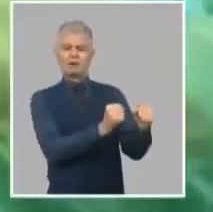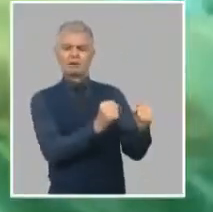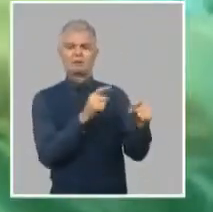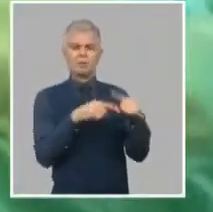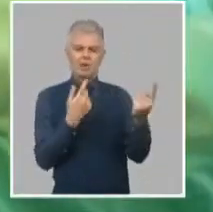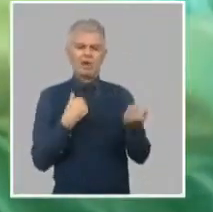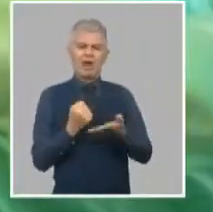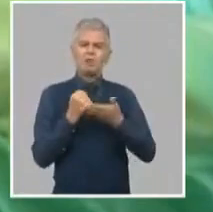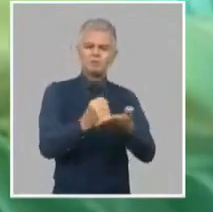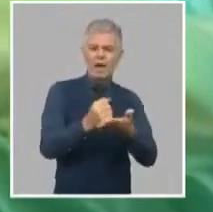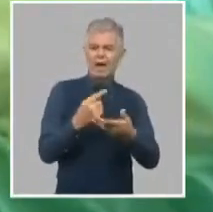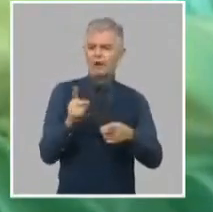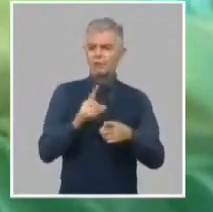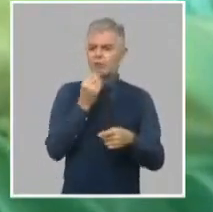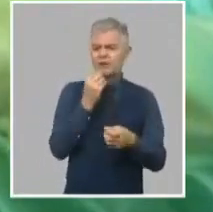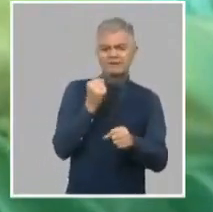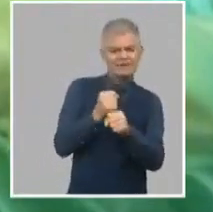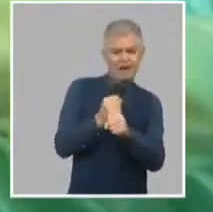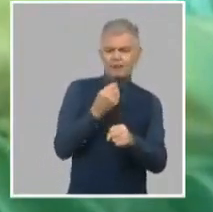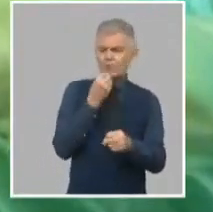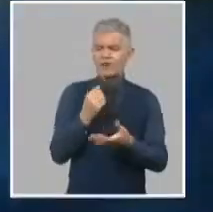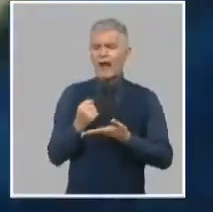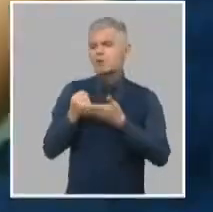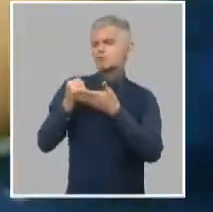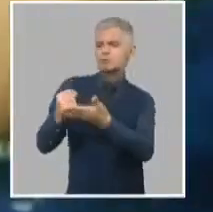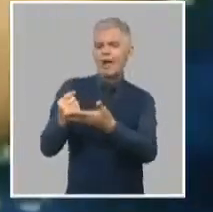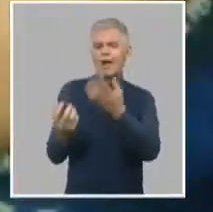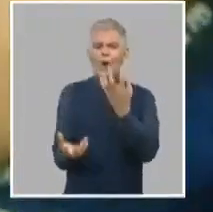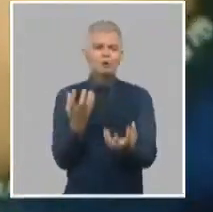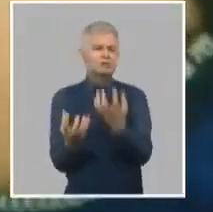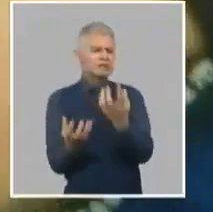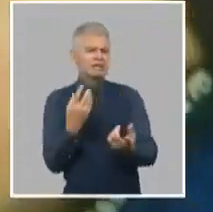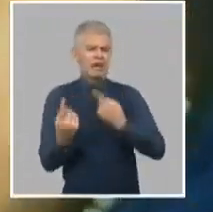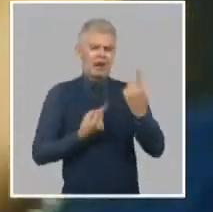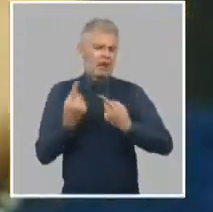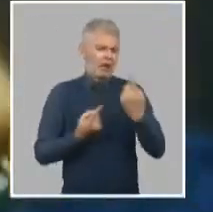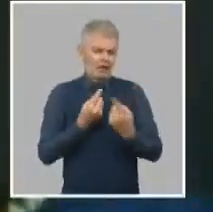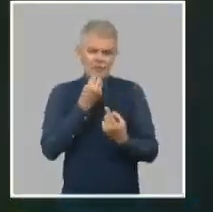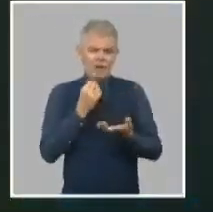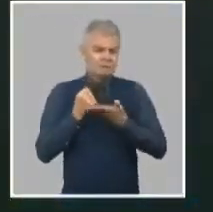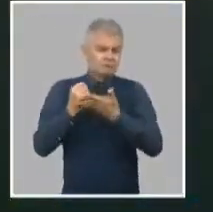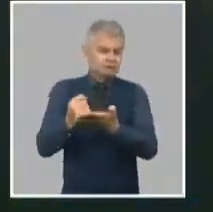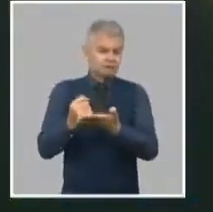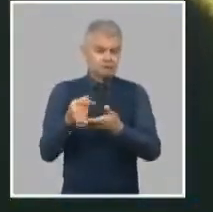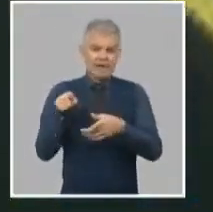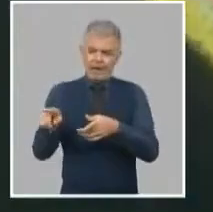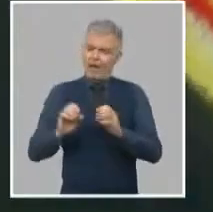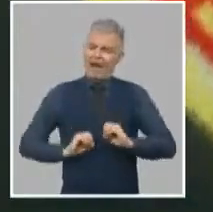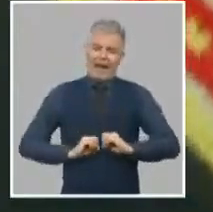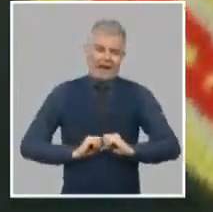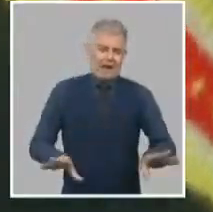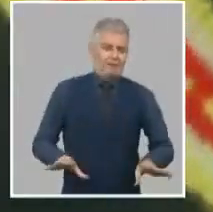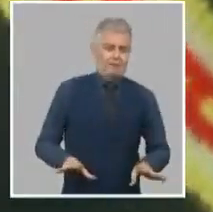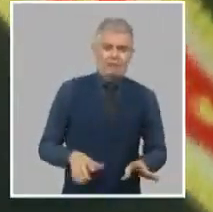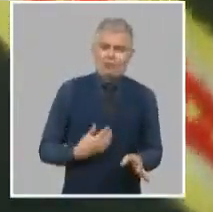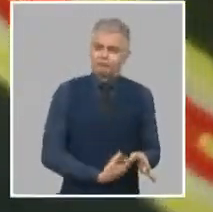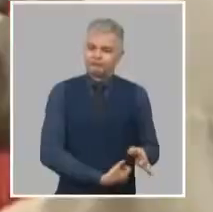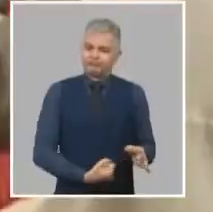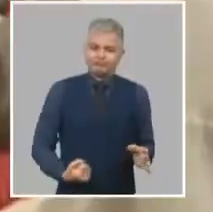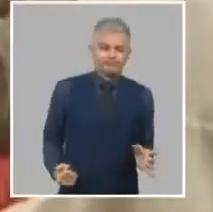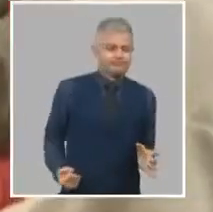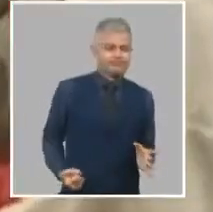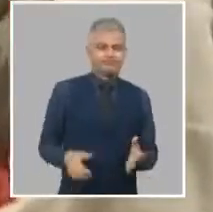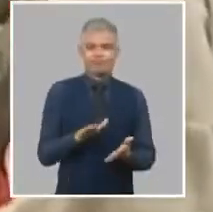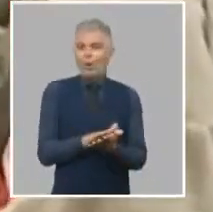podía ayudar en la cocina, podía hacer otras cosas. Es un ejemplo de la consagración,